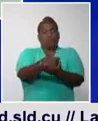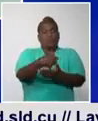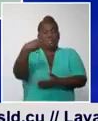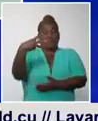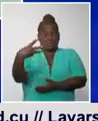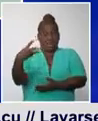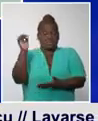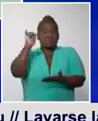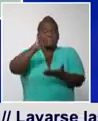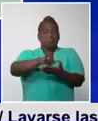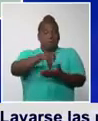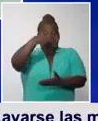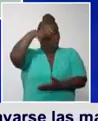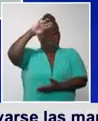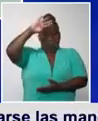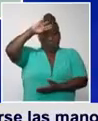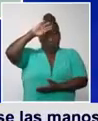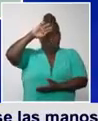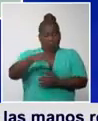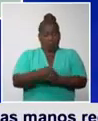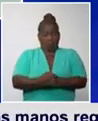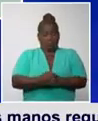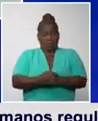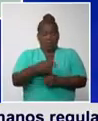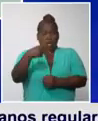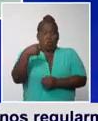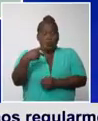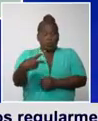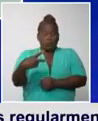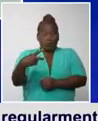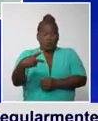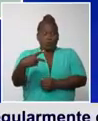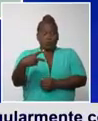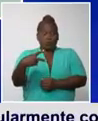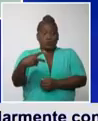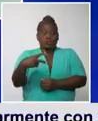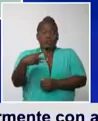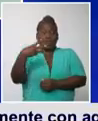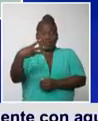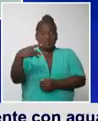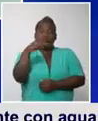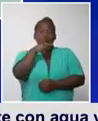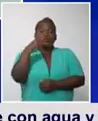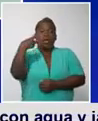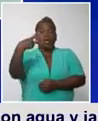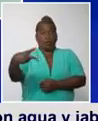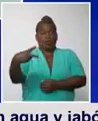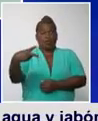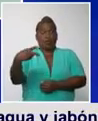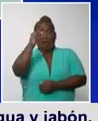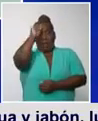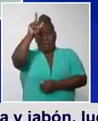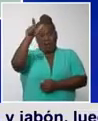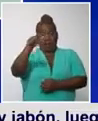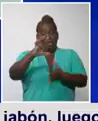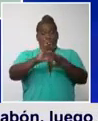cubanos procedentes de Rusia y 2 viajeros cubanos procedentes de Alemania. Y de Guantánamo se confirma un caso